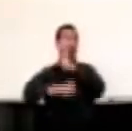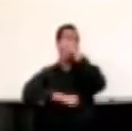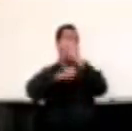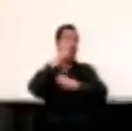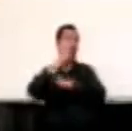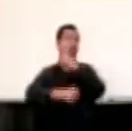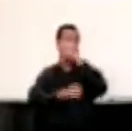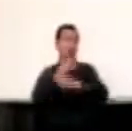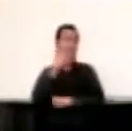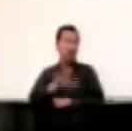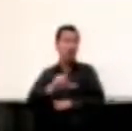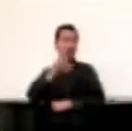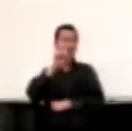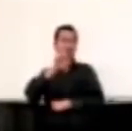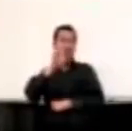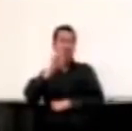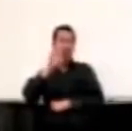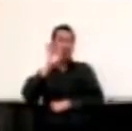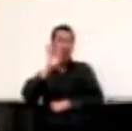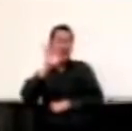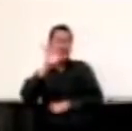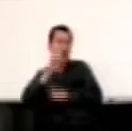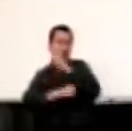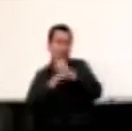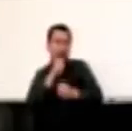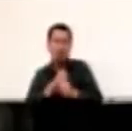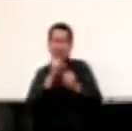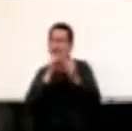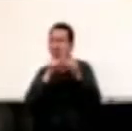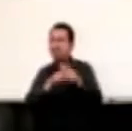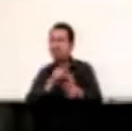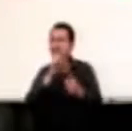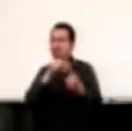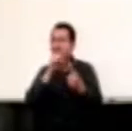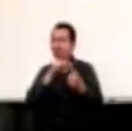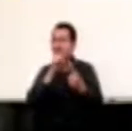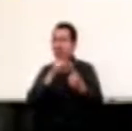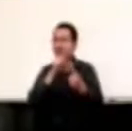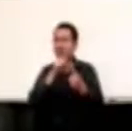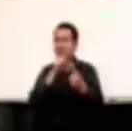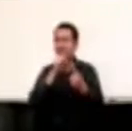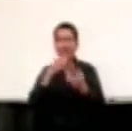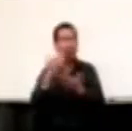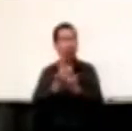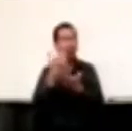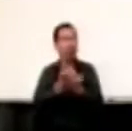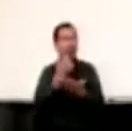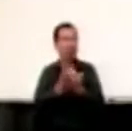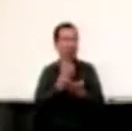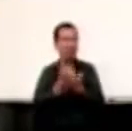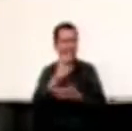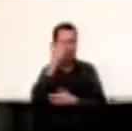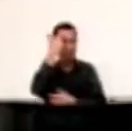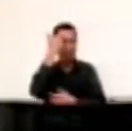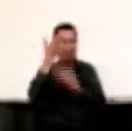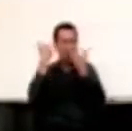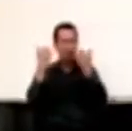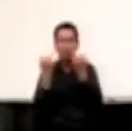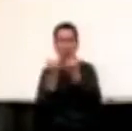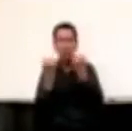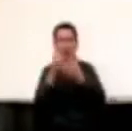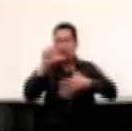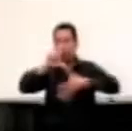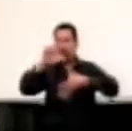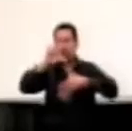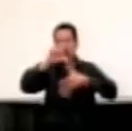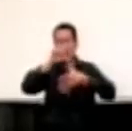su conjunto para convertir con el partido que es más fuerte, en este caso es el partido oficialista, ¿no? Estos escenarios los hemos visto en otros países de América